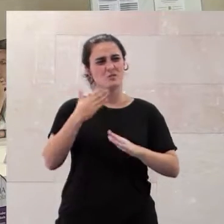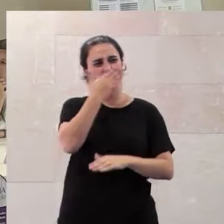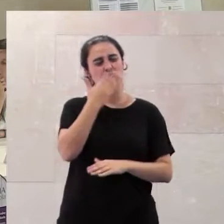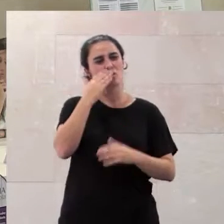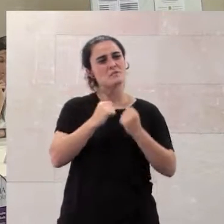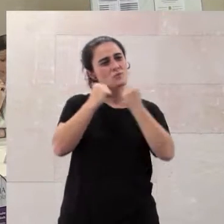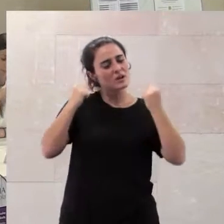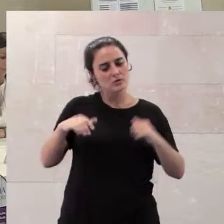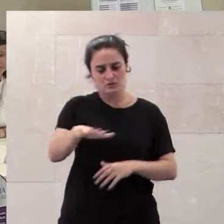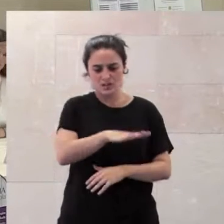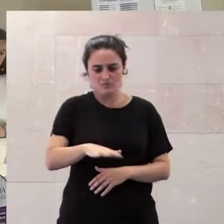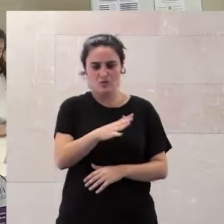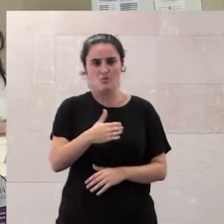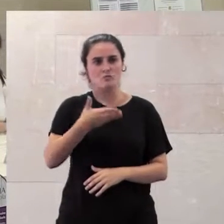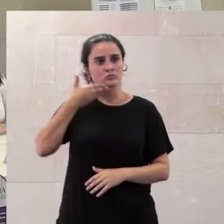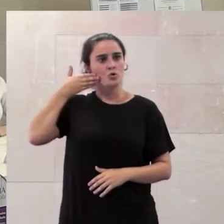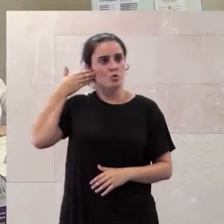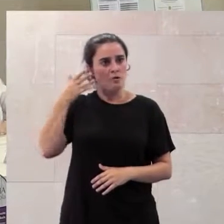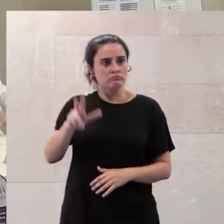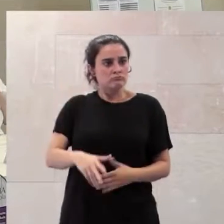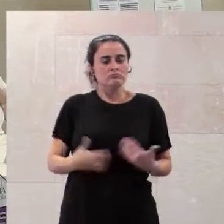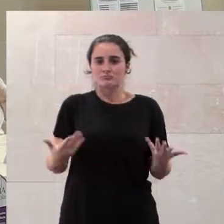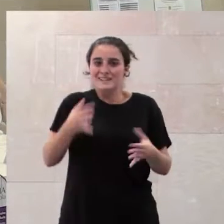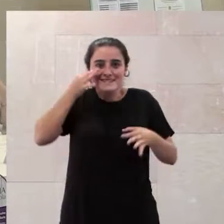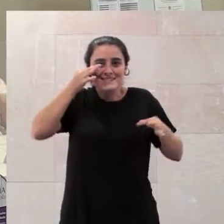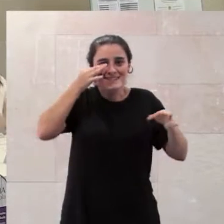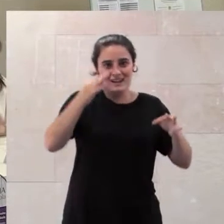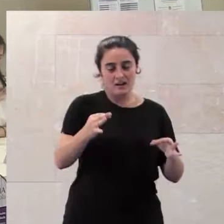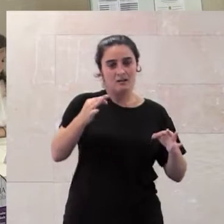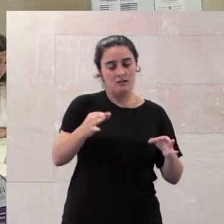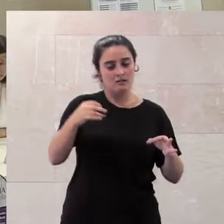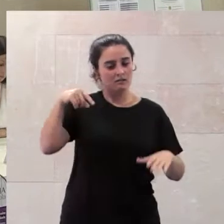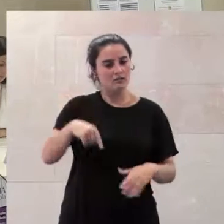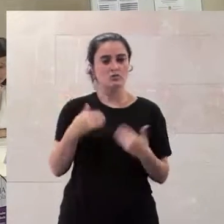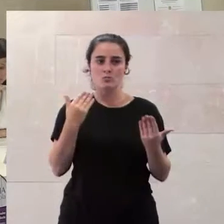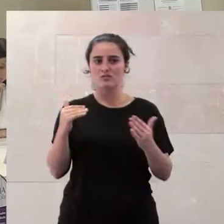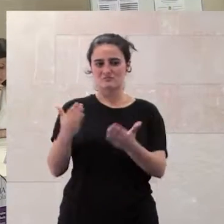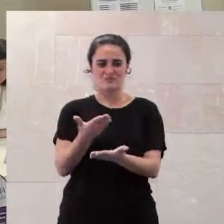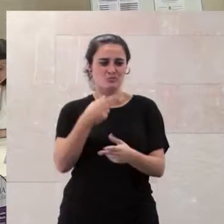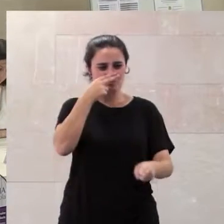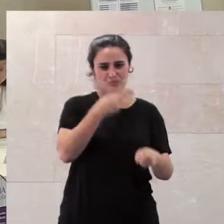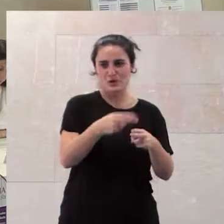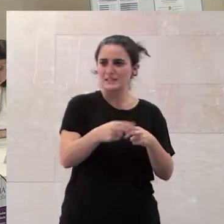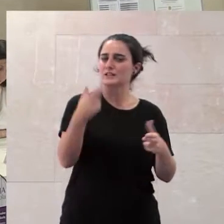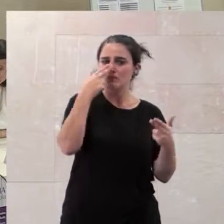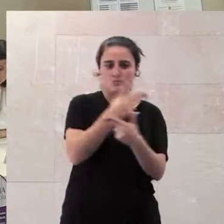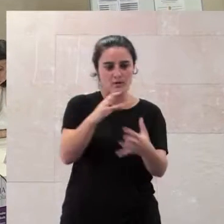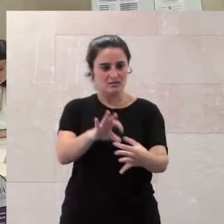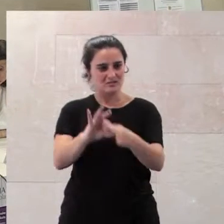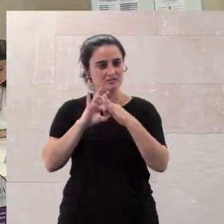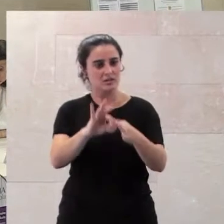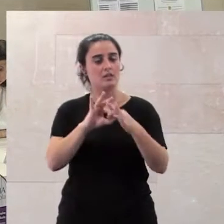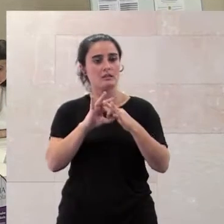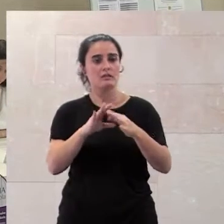espacio privilegiado, real, legítimo, de interlocución con las políticas públicas, y así debe ser. Y no debemos